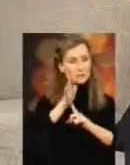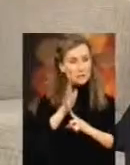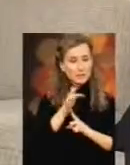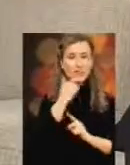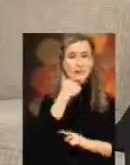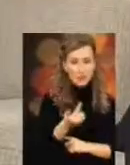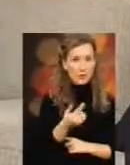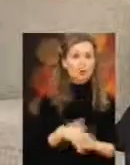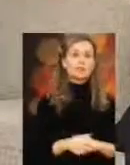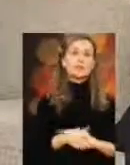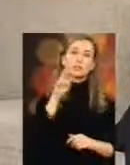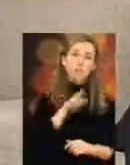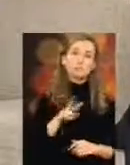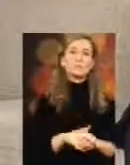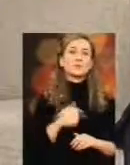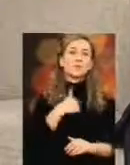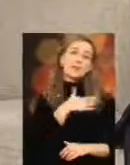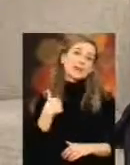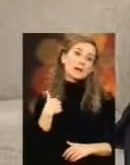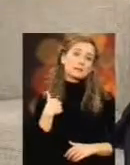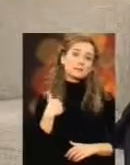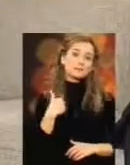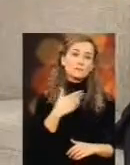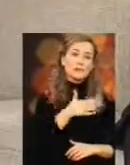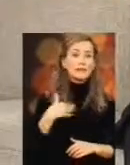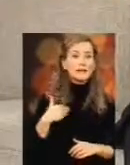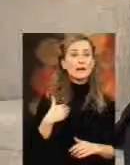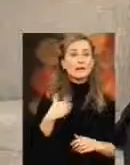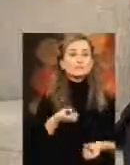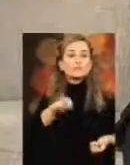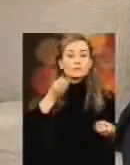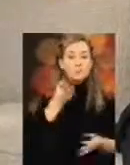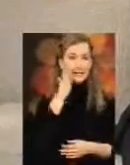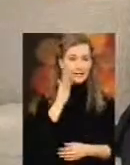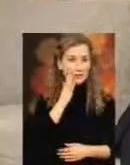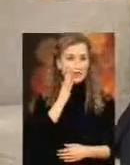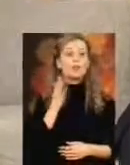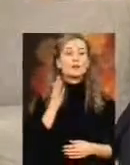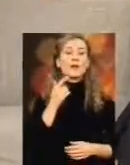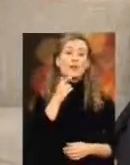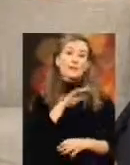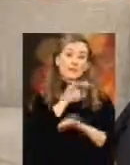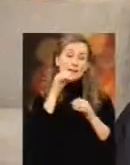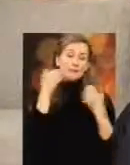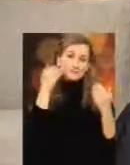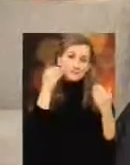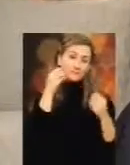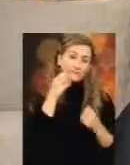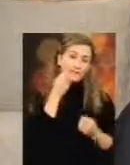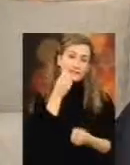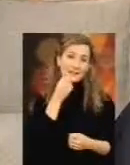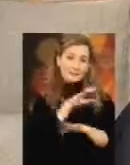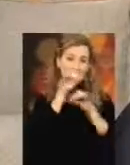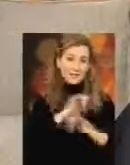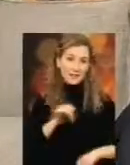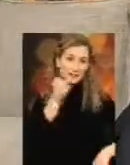mis paisanos. En fin, quería hoy, sobre todo, trasladar mi cariño, mi afecto, desearles